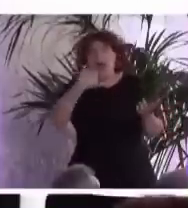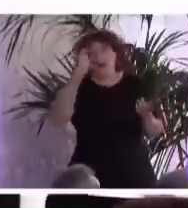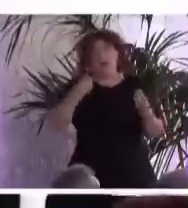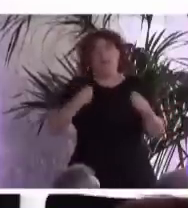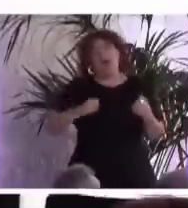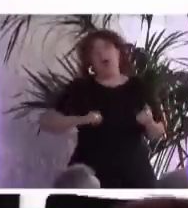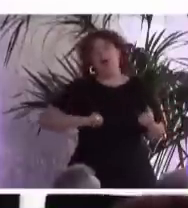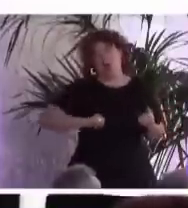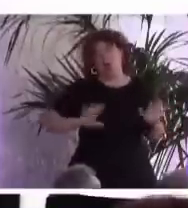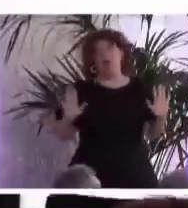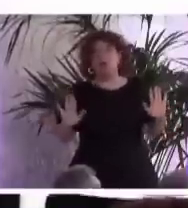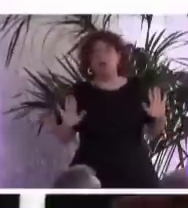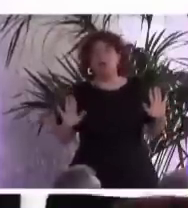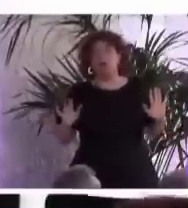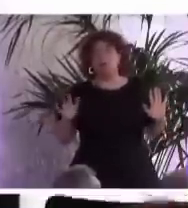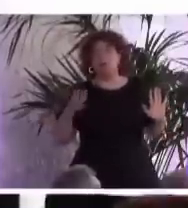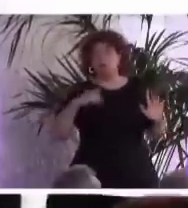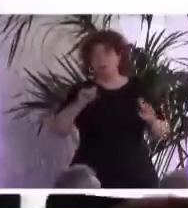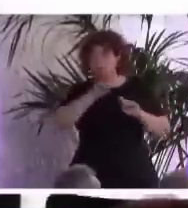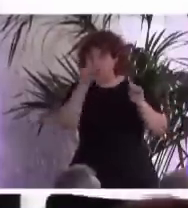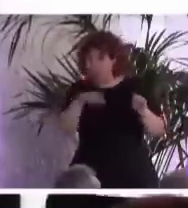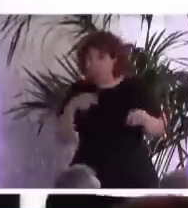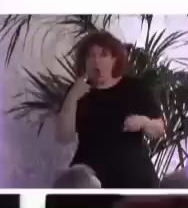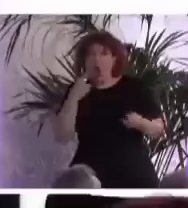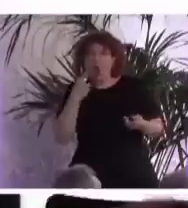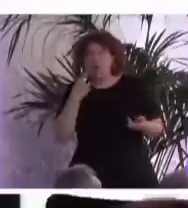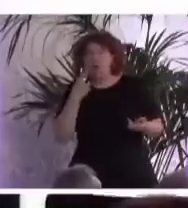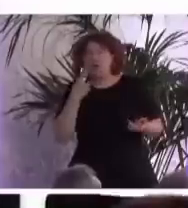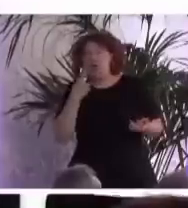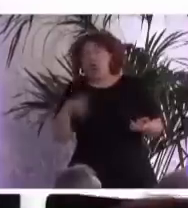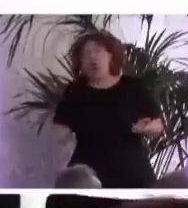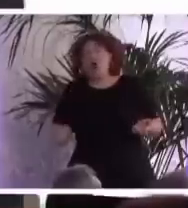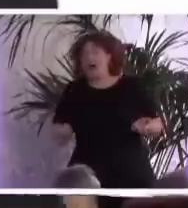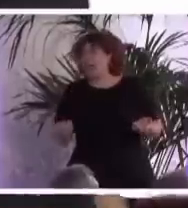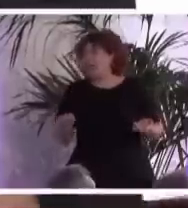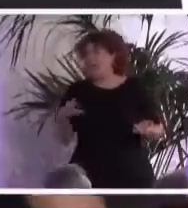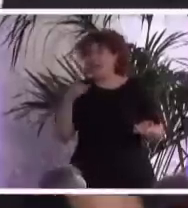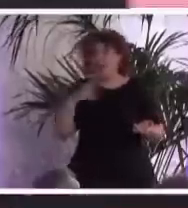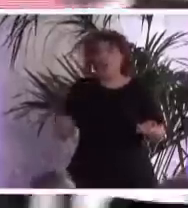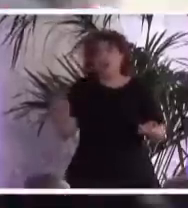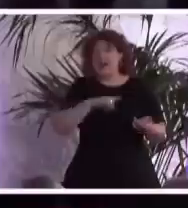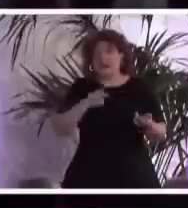la vida pero me pregunta es Y ser cobarde para que ha servido en Madrid